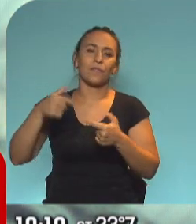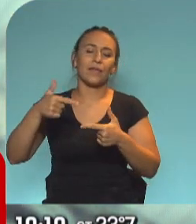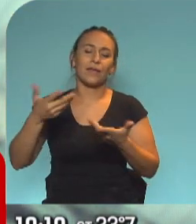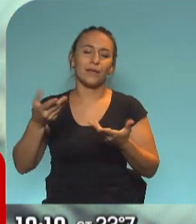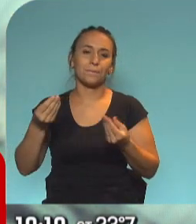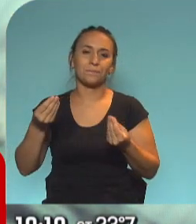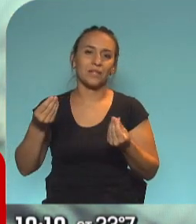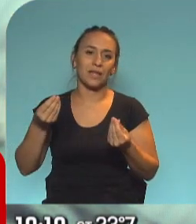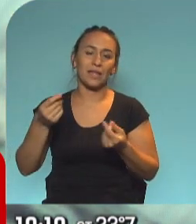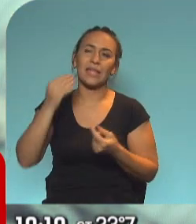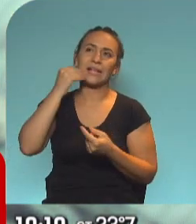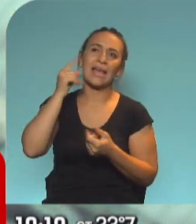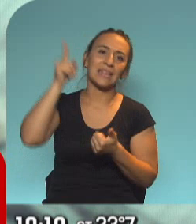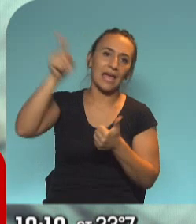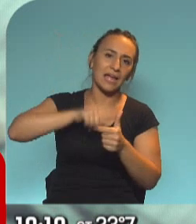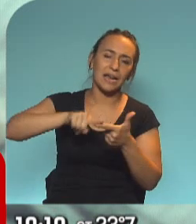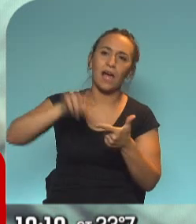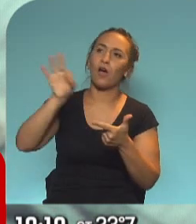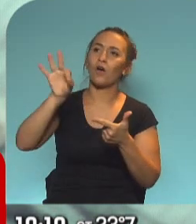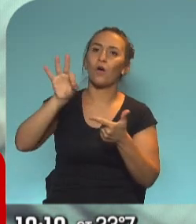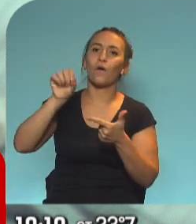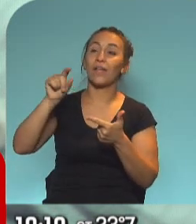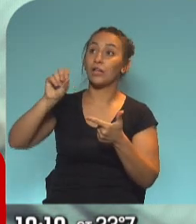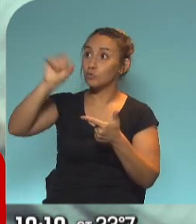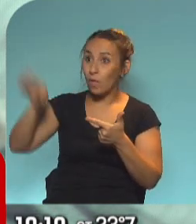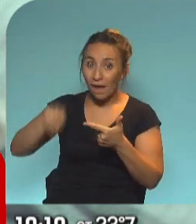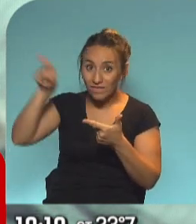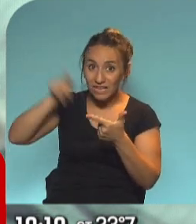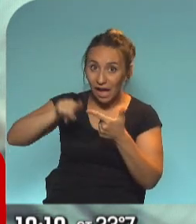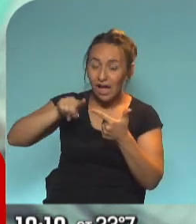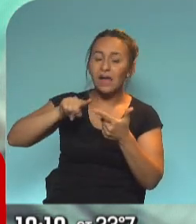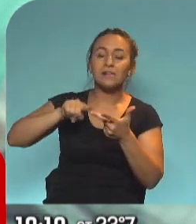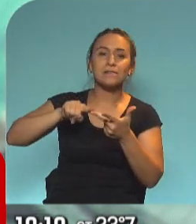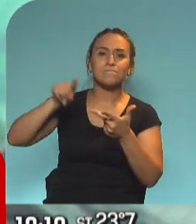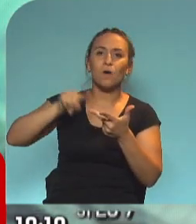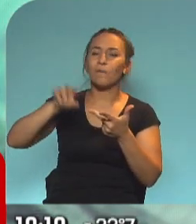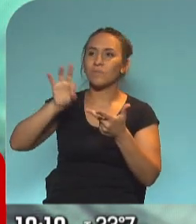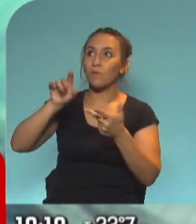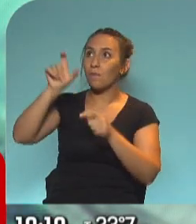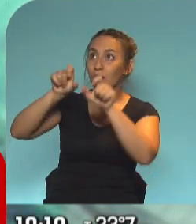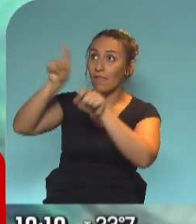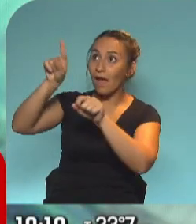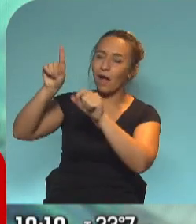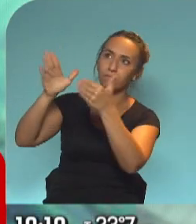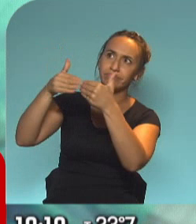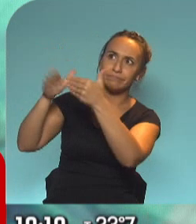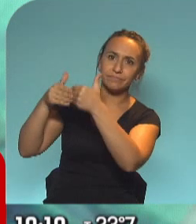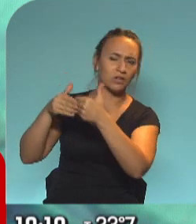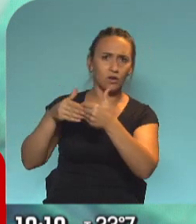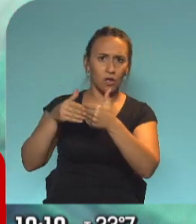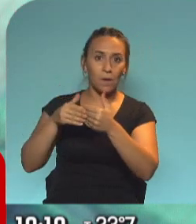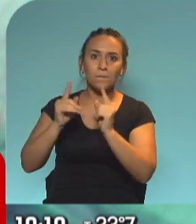de Inglaterra o de Sudáfrica, ¿sí? No al que viene con esa nacionalidad, sino al que viene